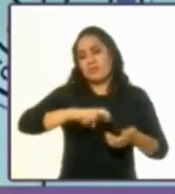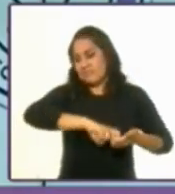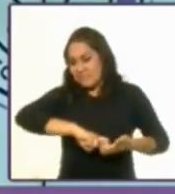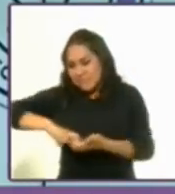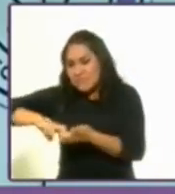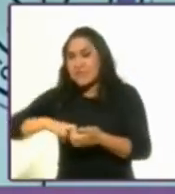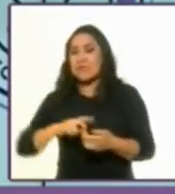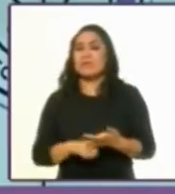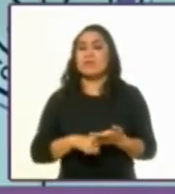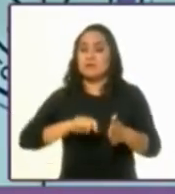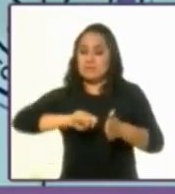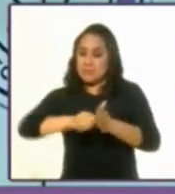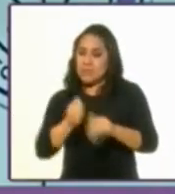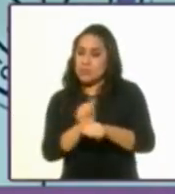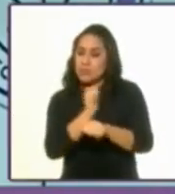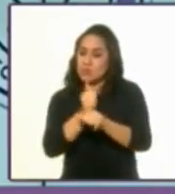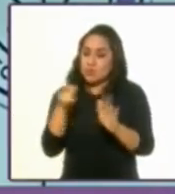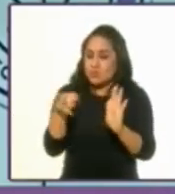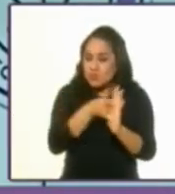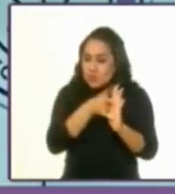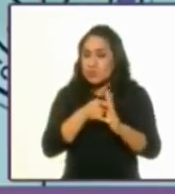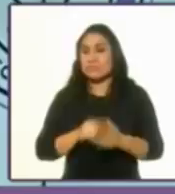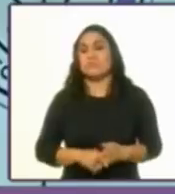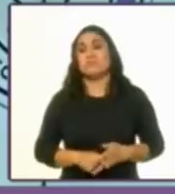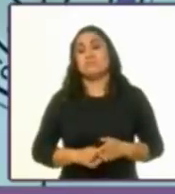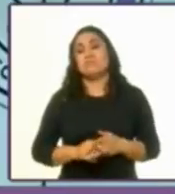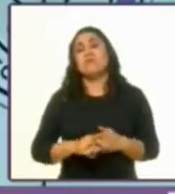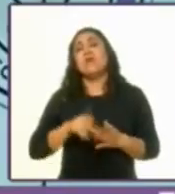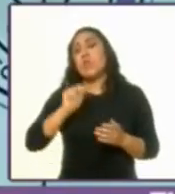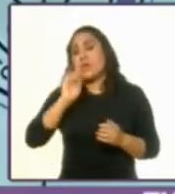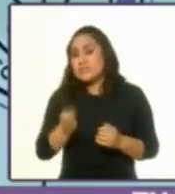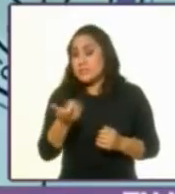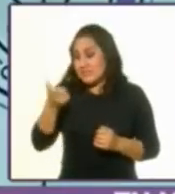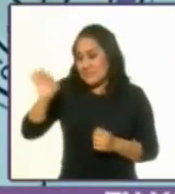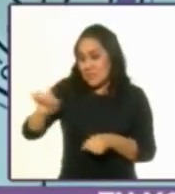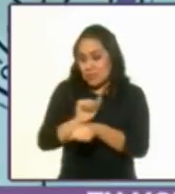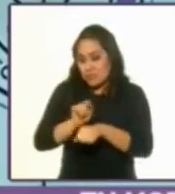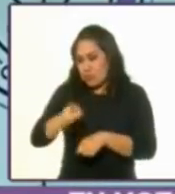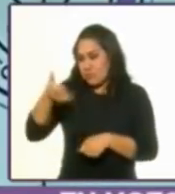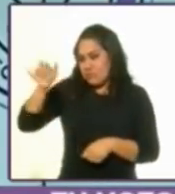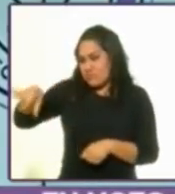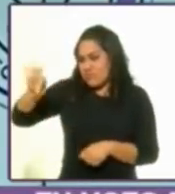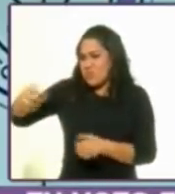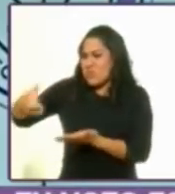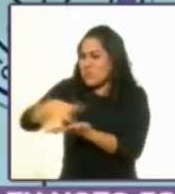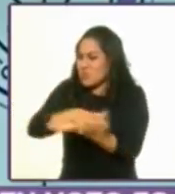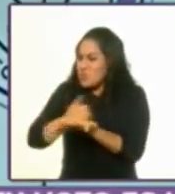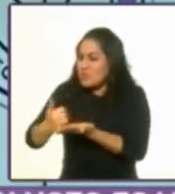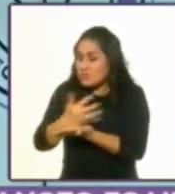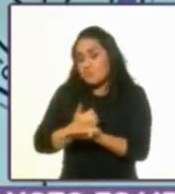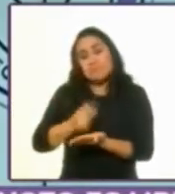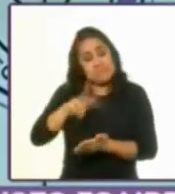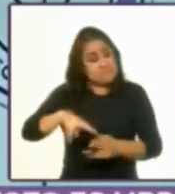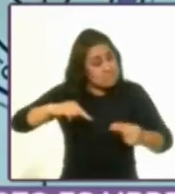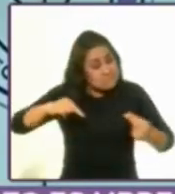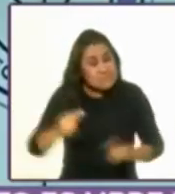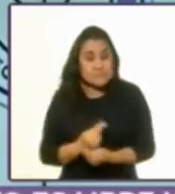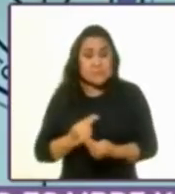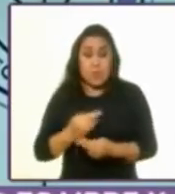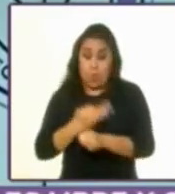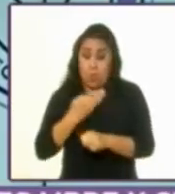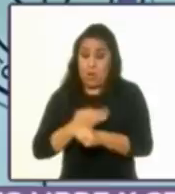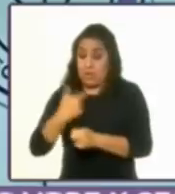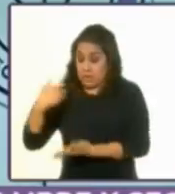verificentros en contra de los de los parquímetros es necesario que el presupuesto que se necesita